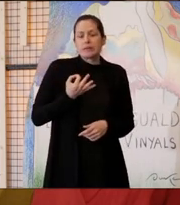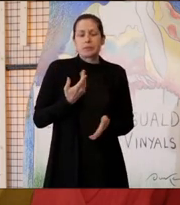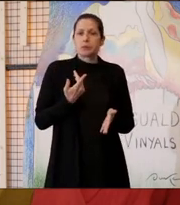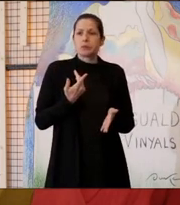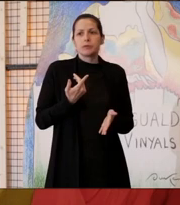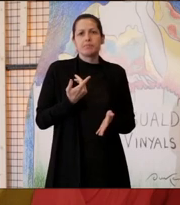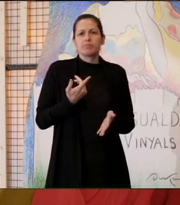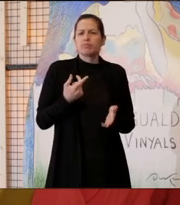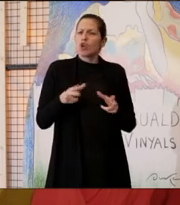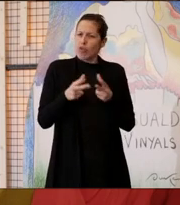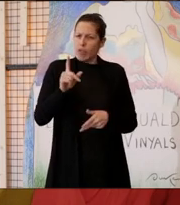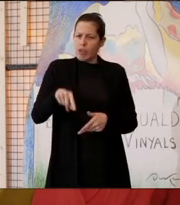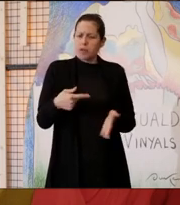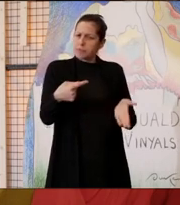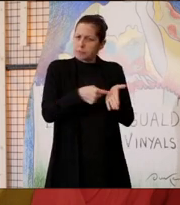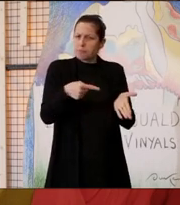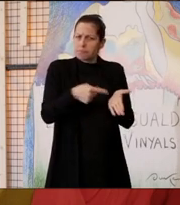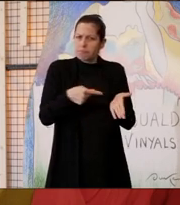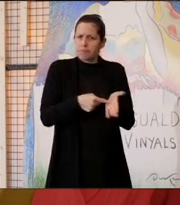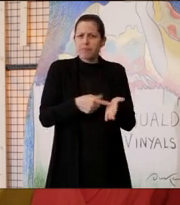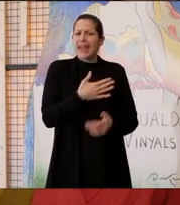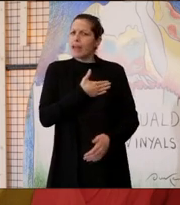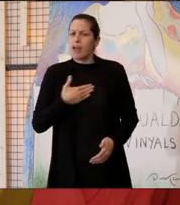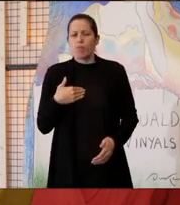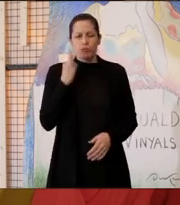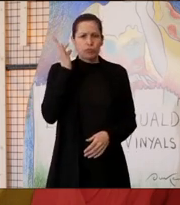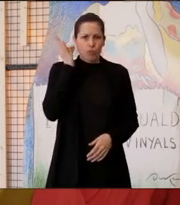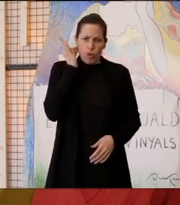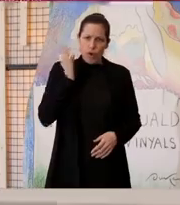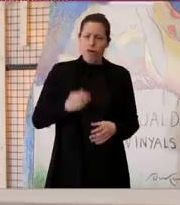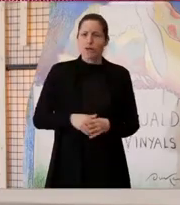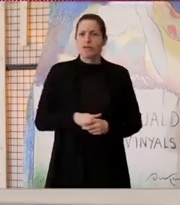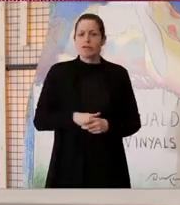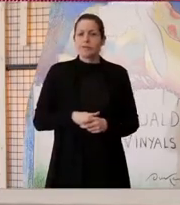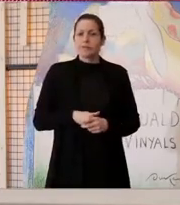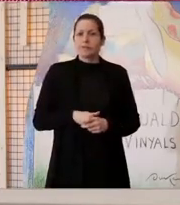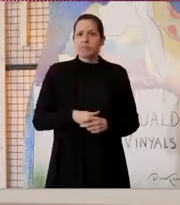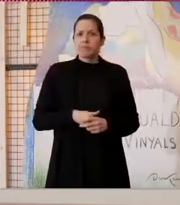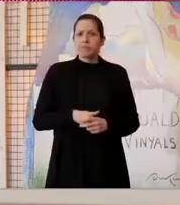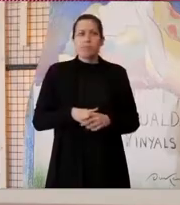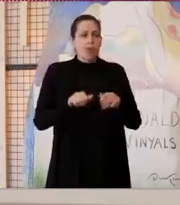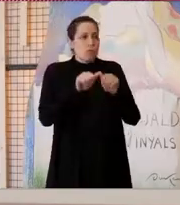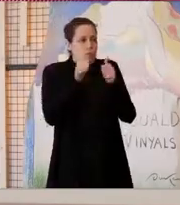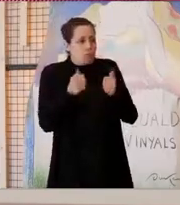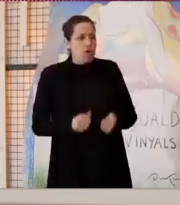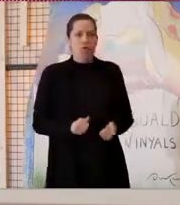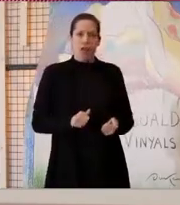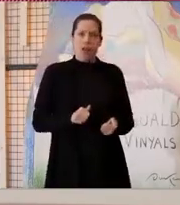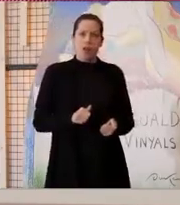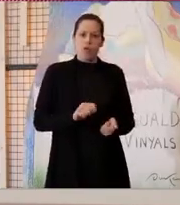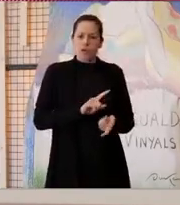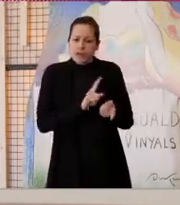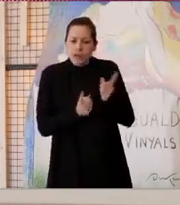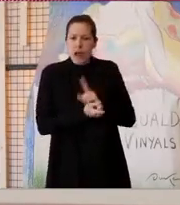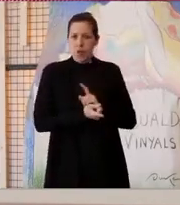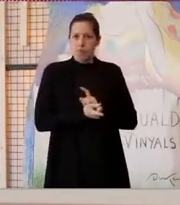que queremos a mujeres y que quien no haga el cambio de modelo de que podamos estar que